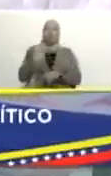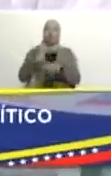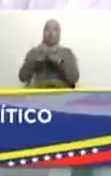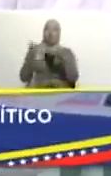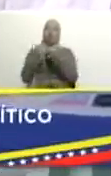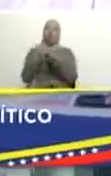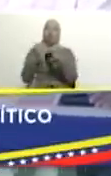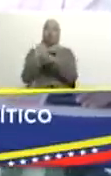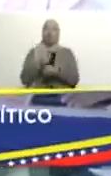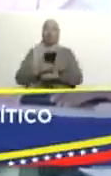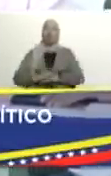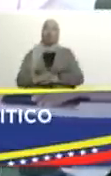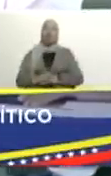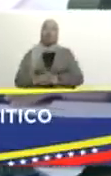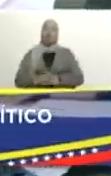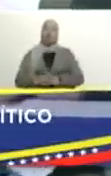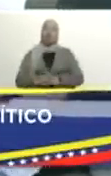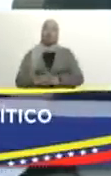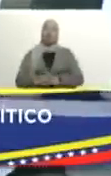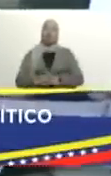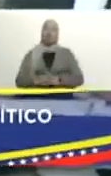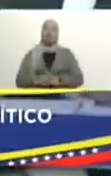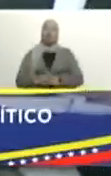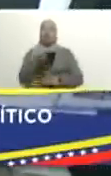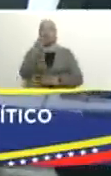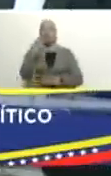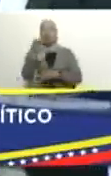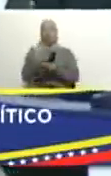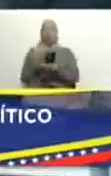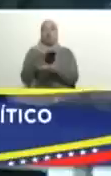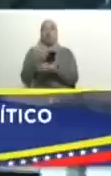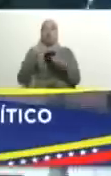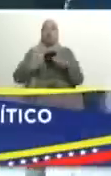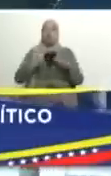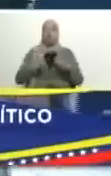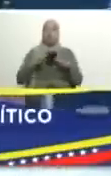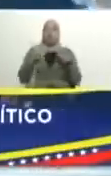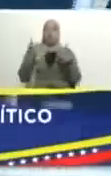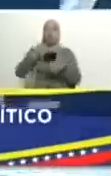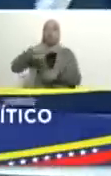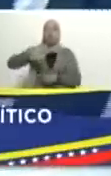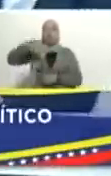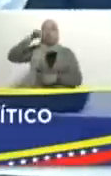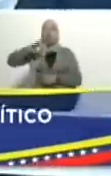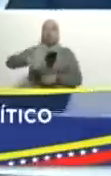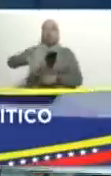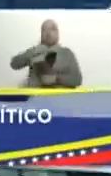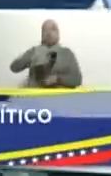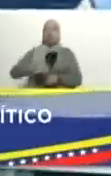total, para garantizar el buen gobierno y el vivir viviendo de nuestro pueblo.